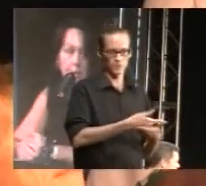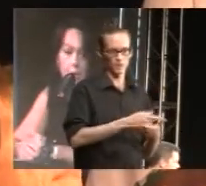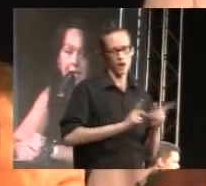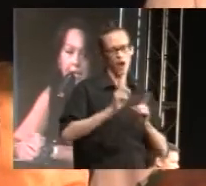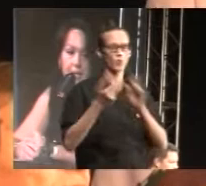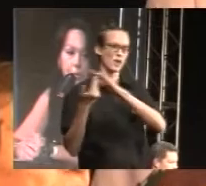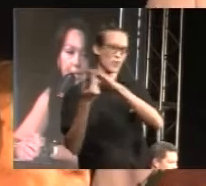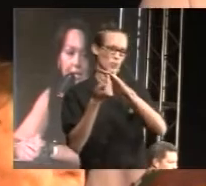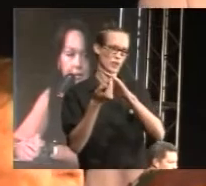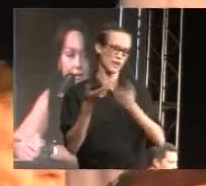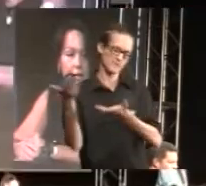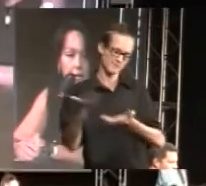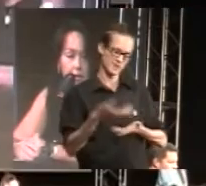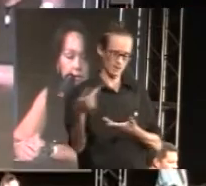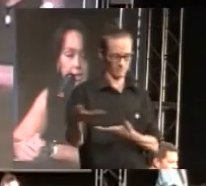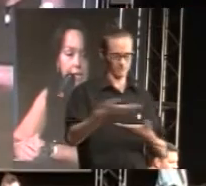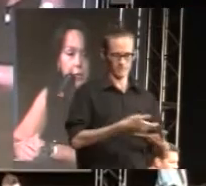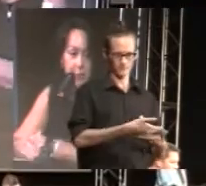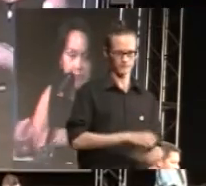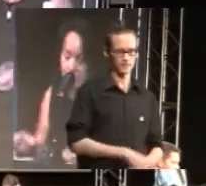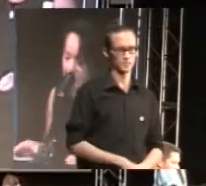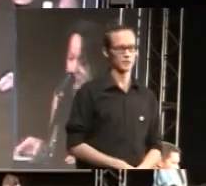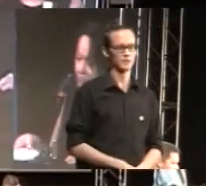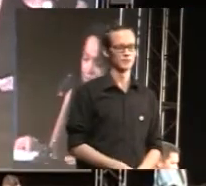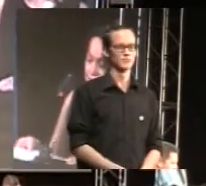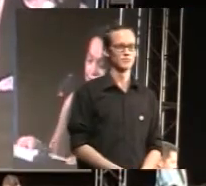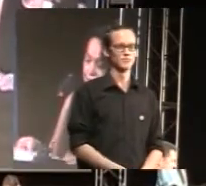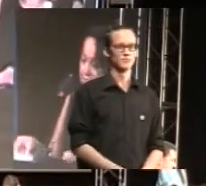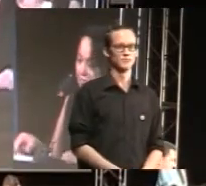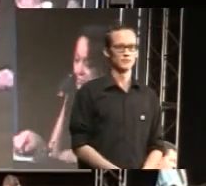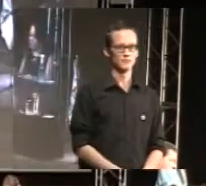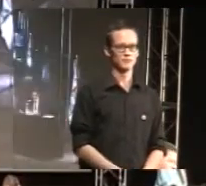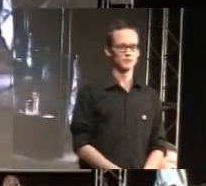algunas autoridades que han sido invitadas. Señor Lendaro.